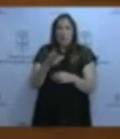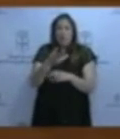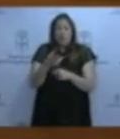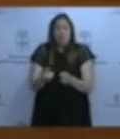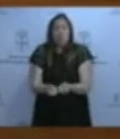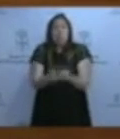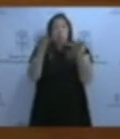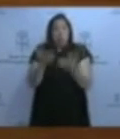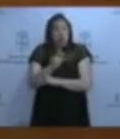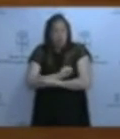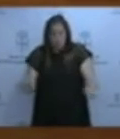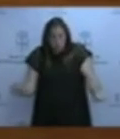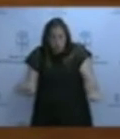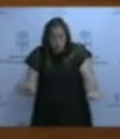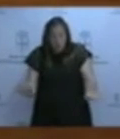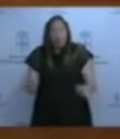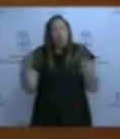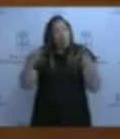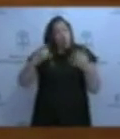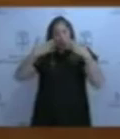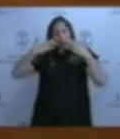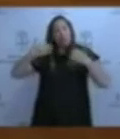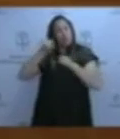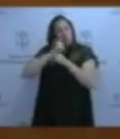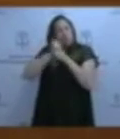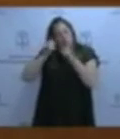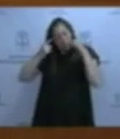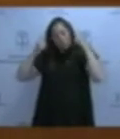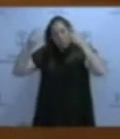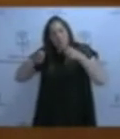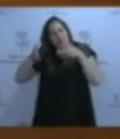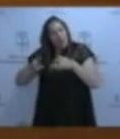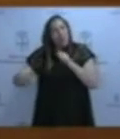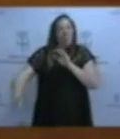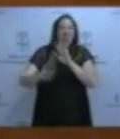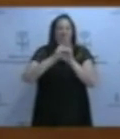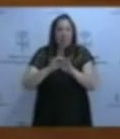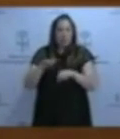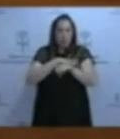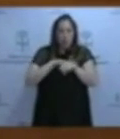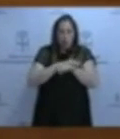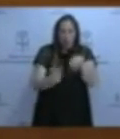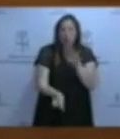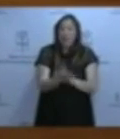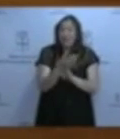a mollarse. Comprendemos que este proyecto, este decreto del Gobierno pueda ser